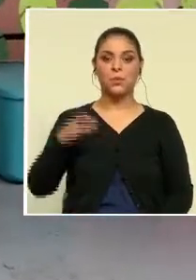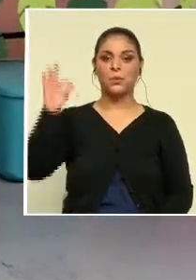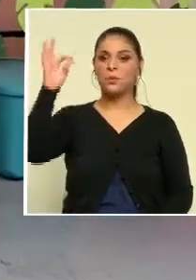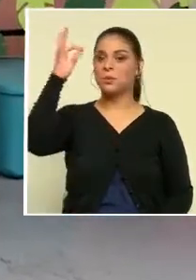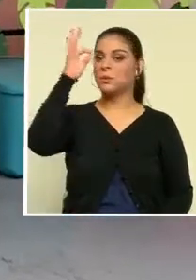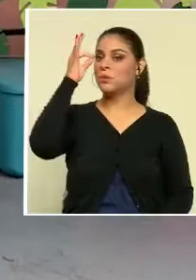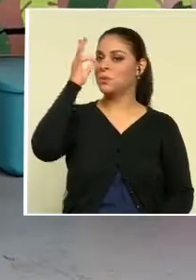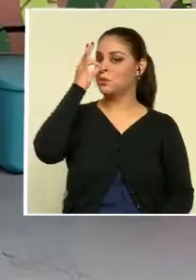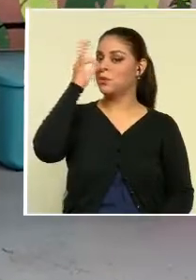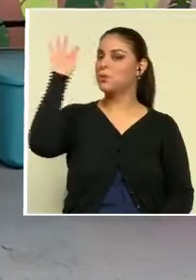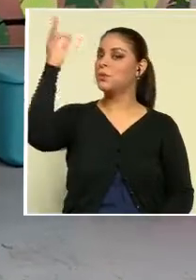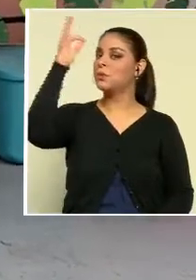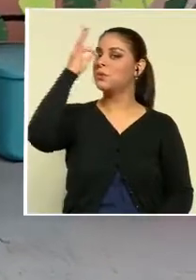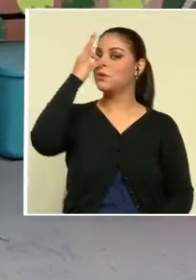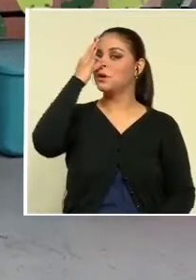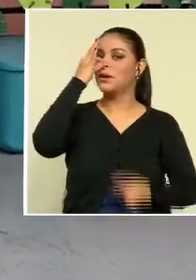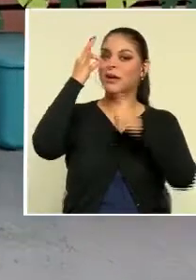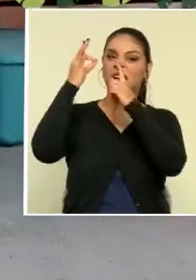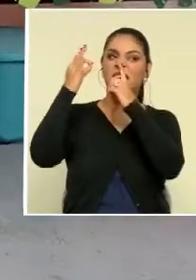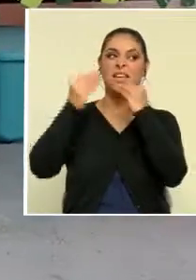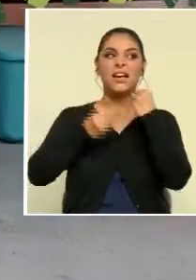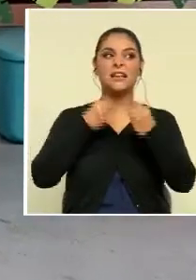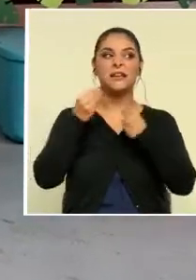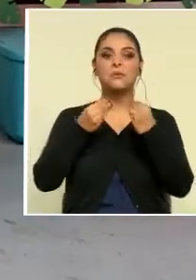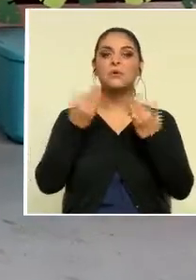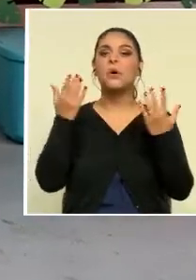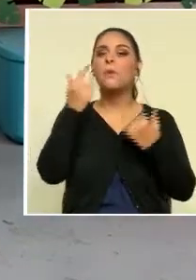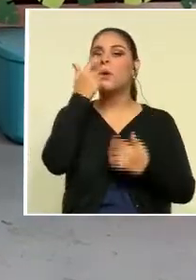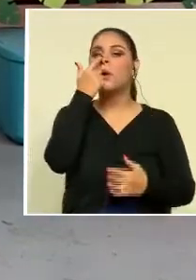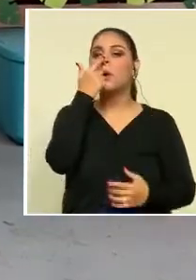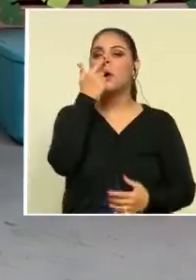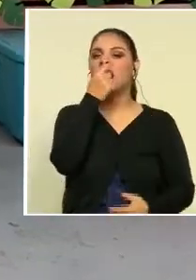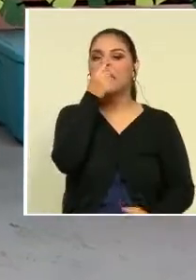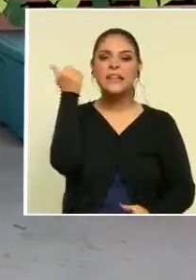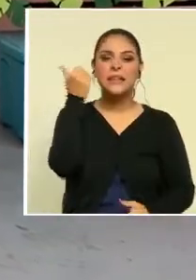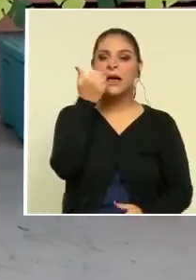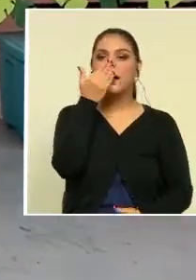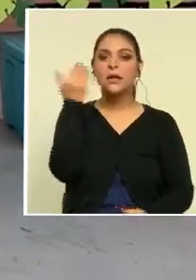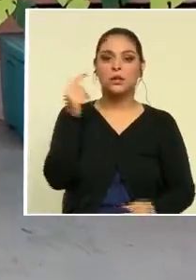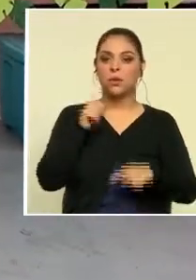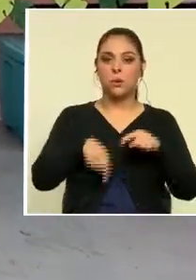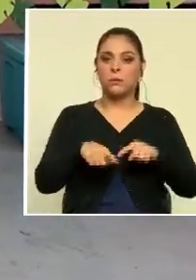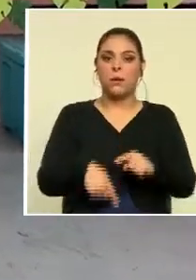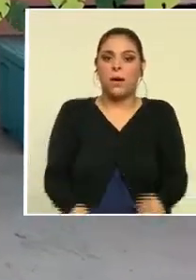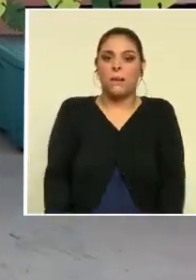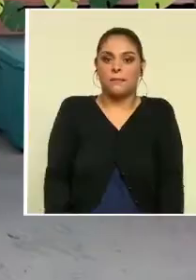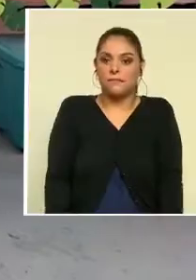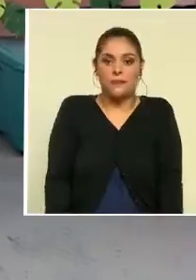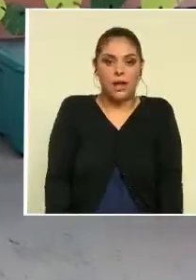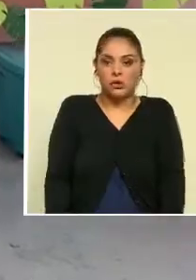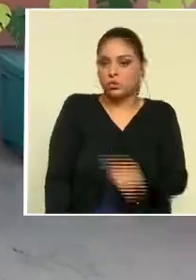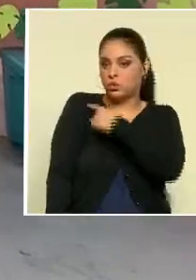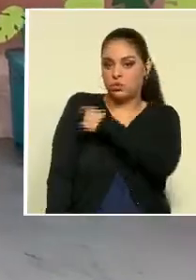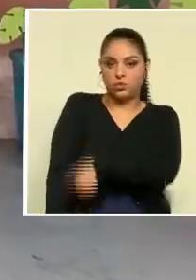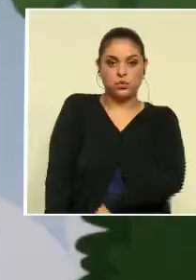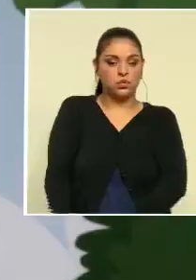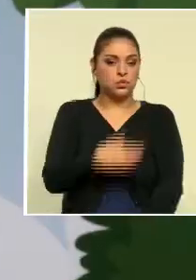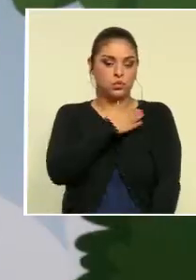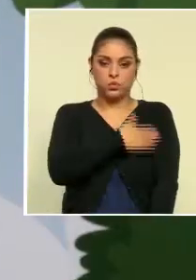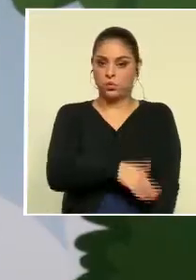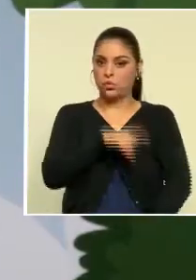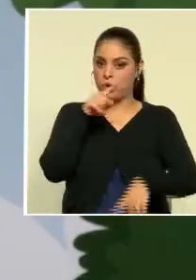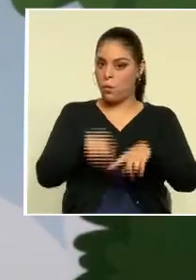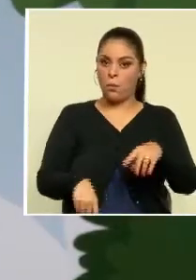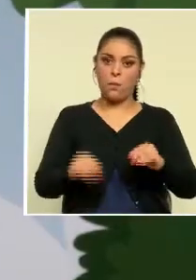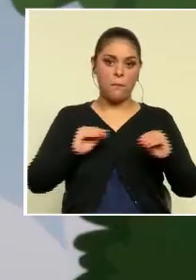y la nariz y que hacemos como no la quitamos recuerden niños y niñas no se pueden mover los brazos como